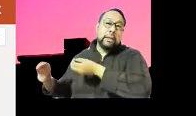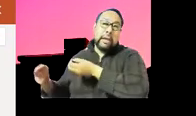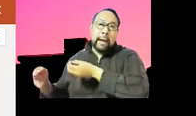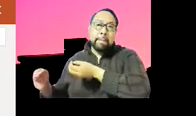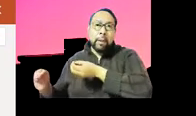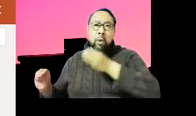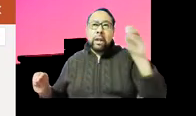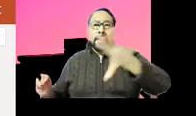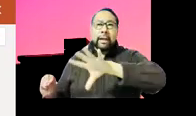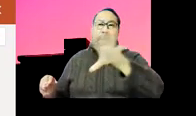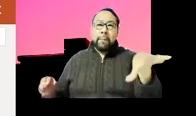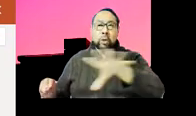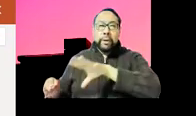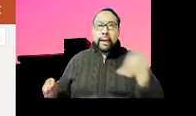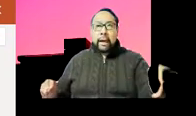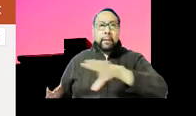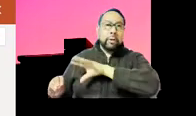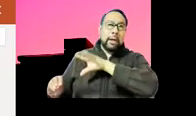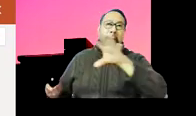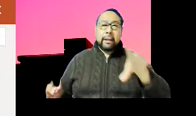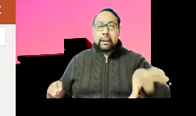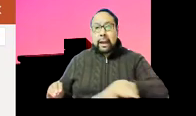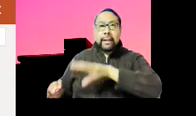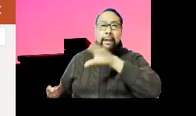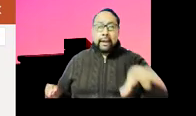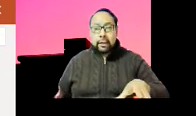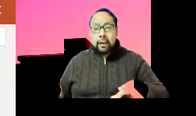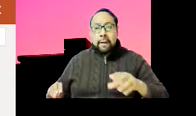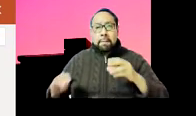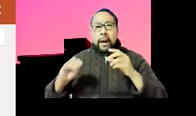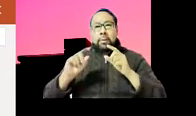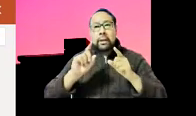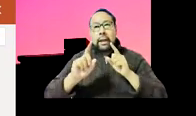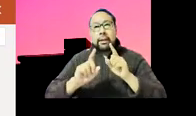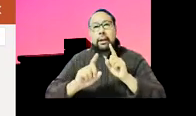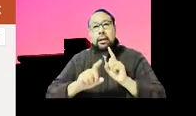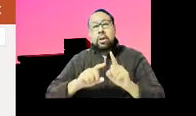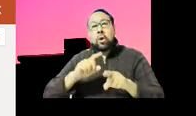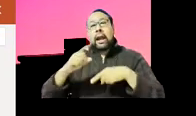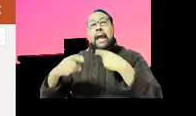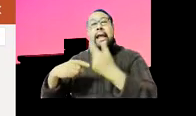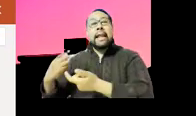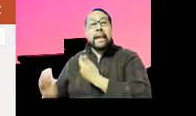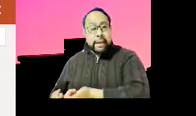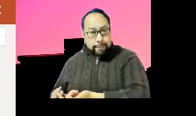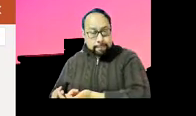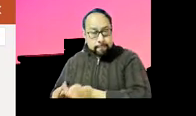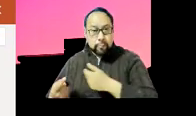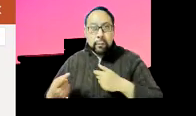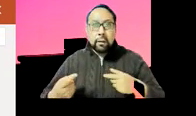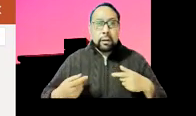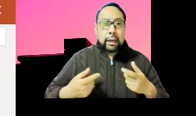disonancia cognitiva. Una vez que la vamos a ubicar, que vamos a ver de qué se trata, qué es, vamos a tratar de no caer en